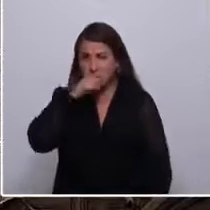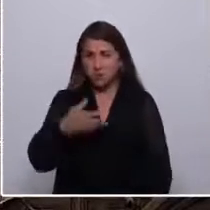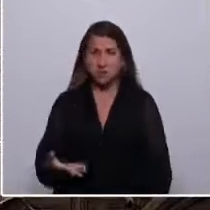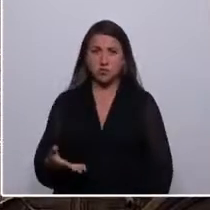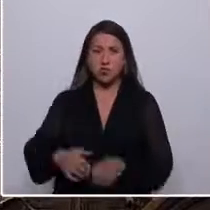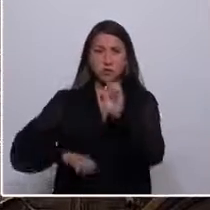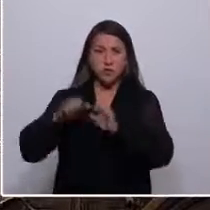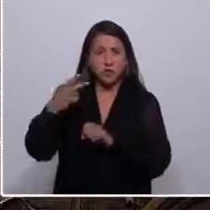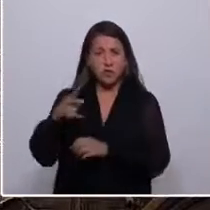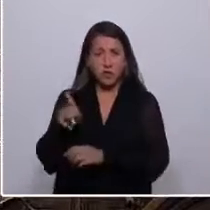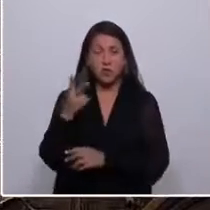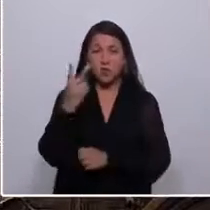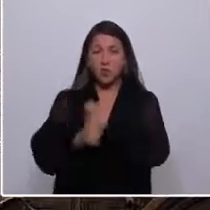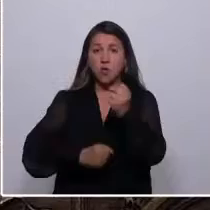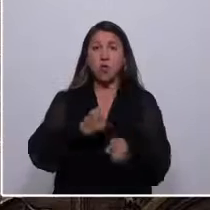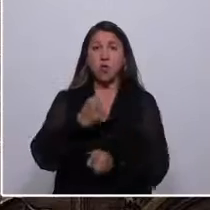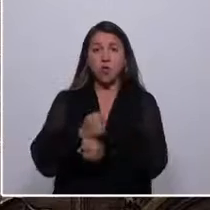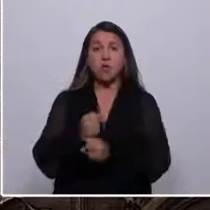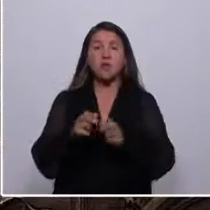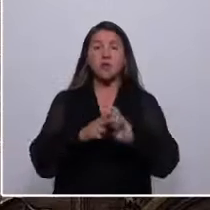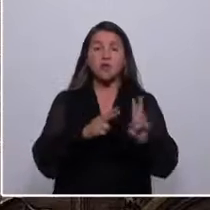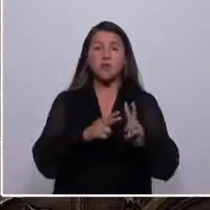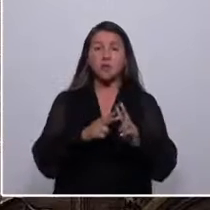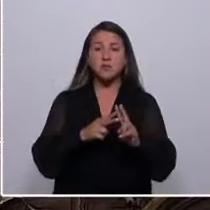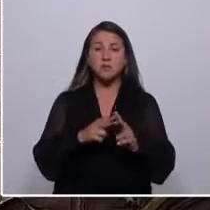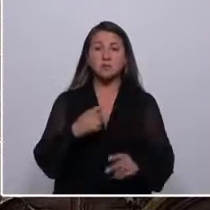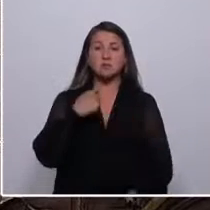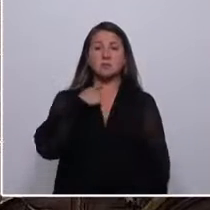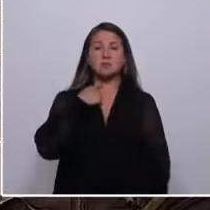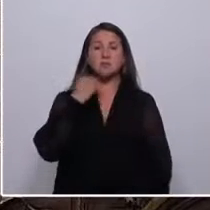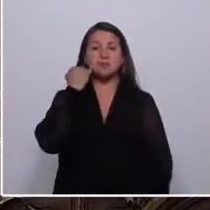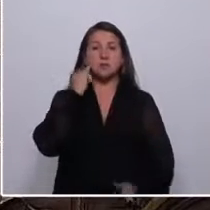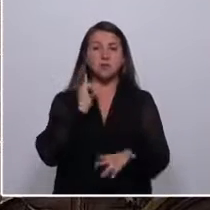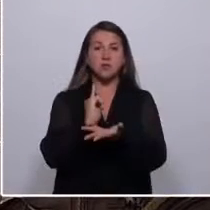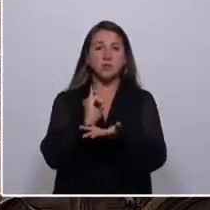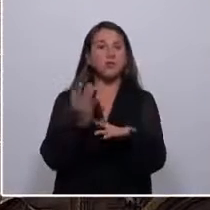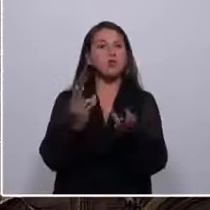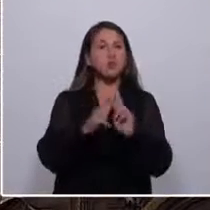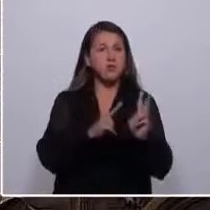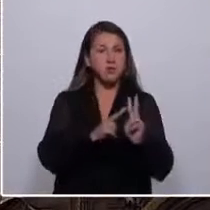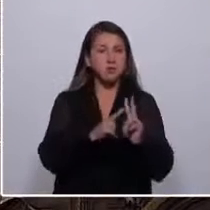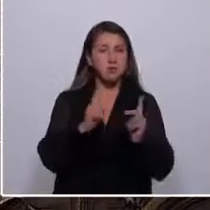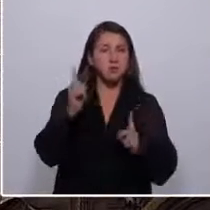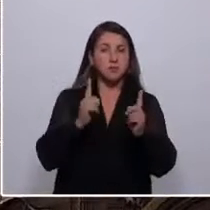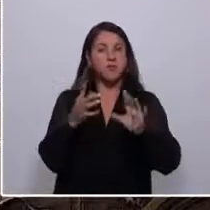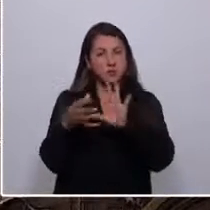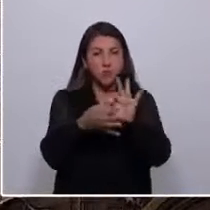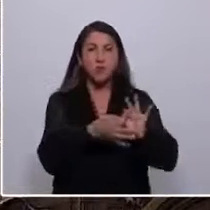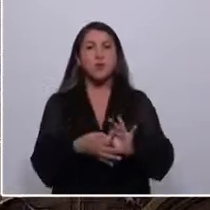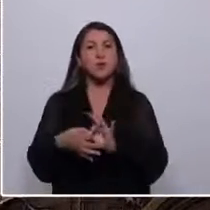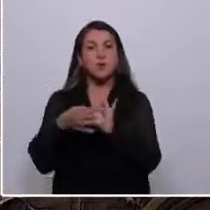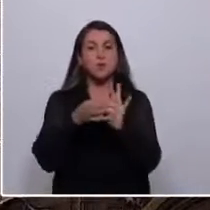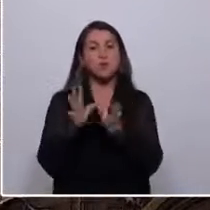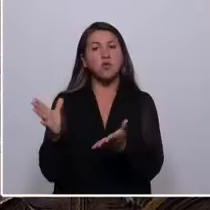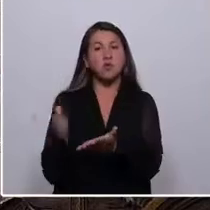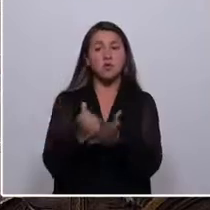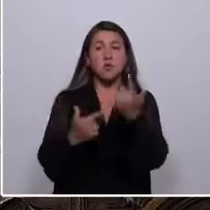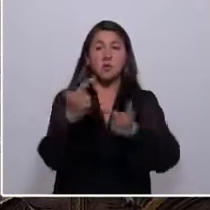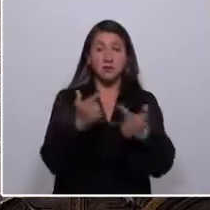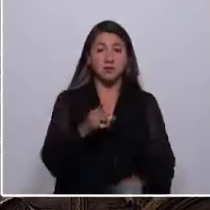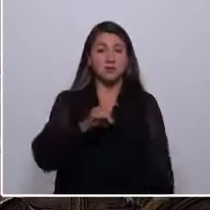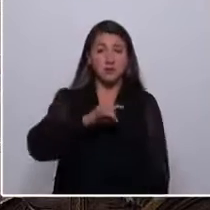¿Saben? Hace 2 años pusimos en jaque la institucionalidad. ¿Saben cómo lo hicimos? Nos unimos. Logramos que la política